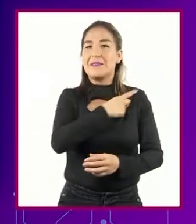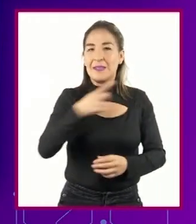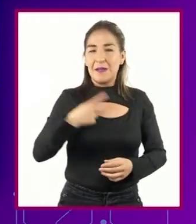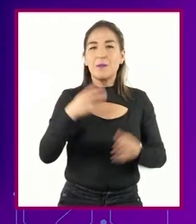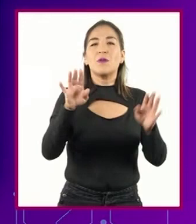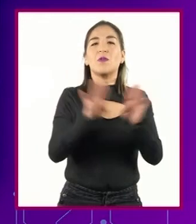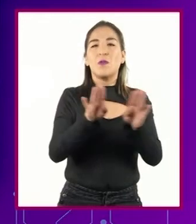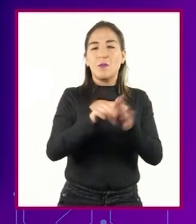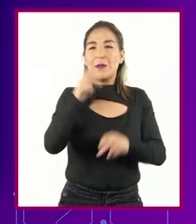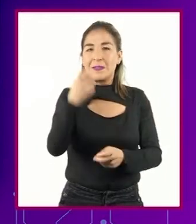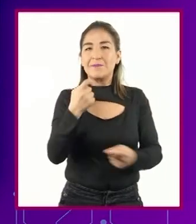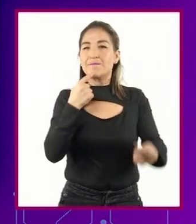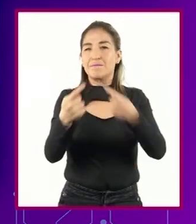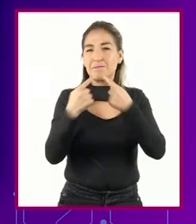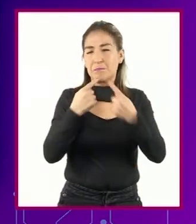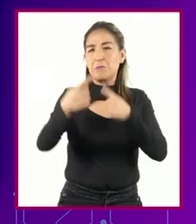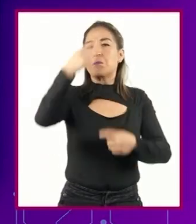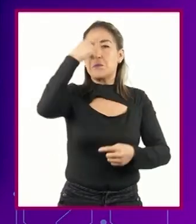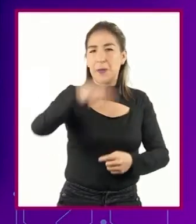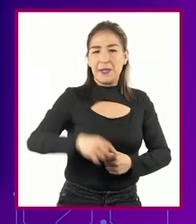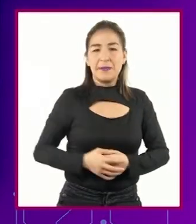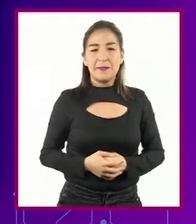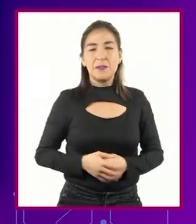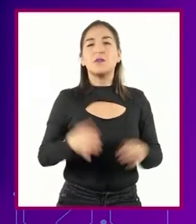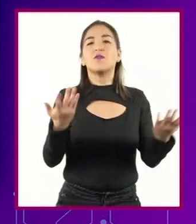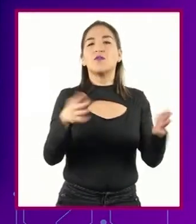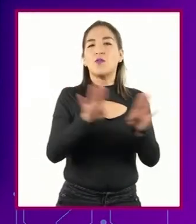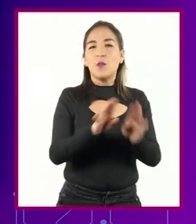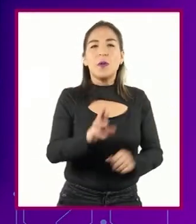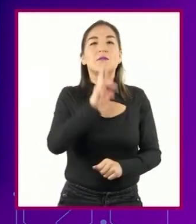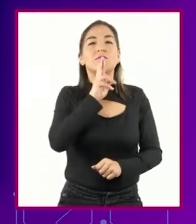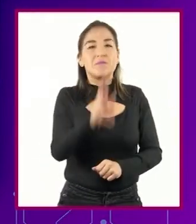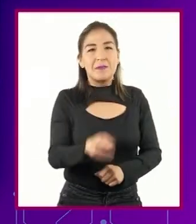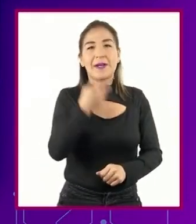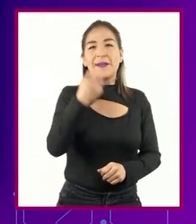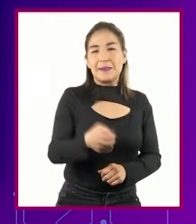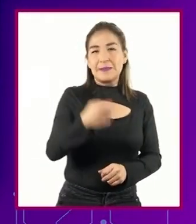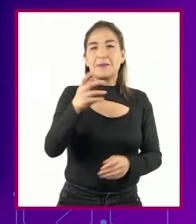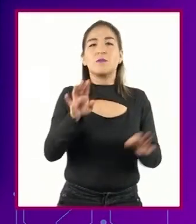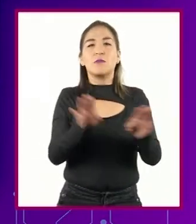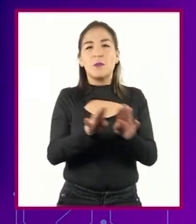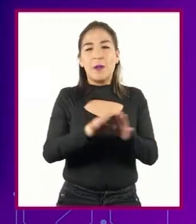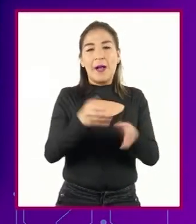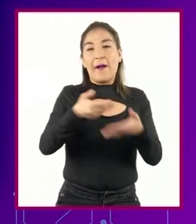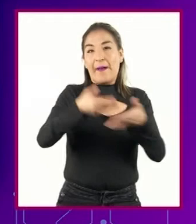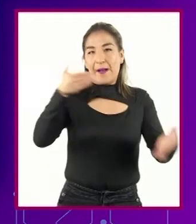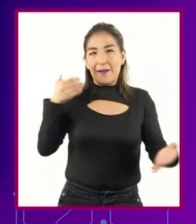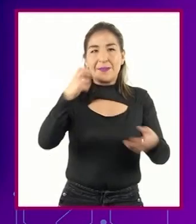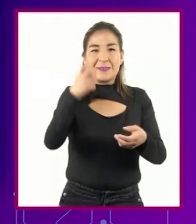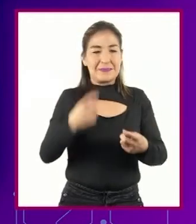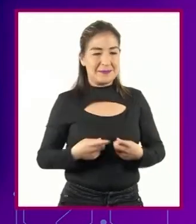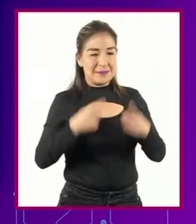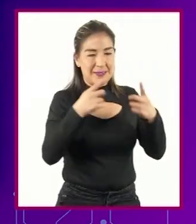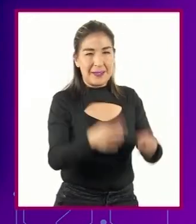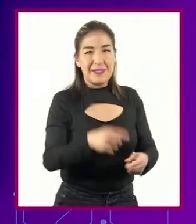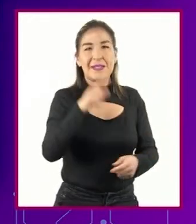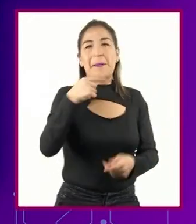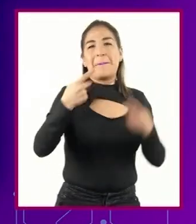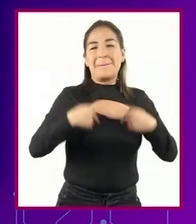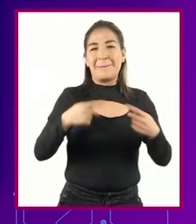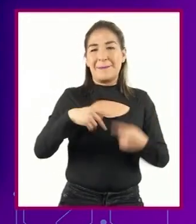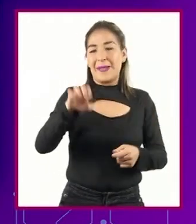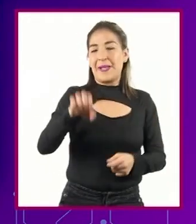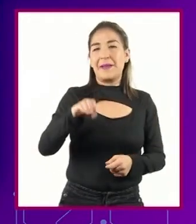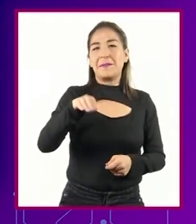diálogo. Esto es, dar respuesta a los planteamientos que nos haya hecho nuestro emisor.